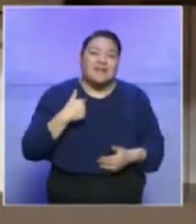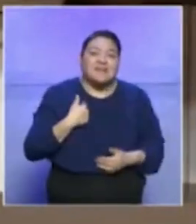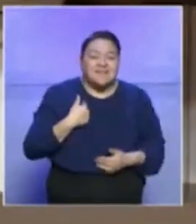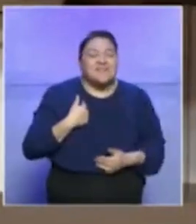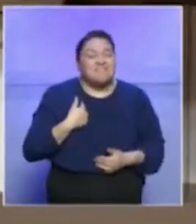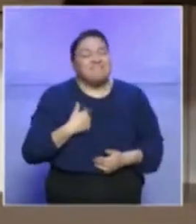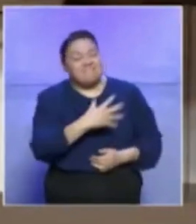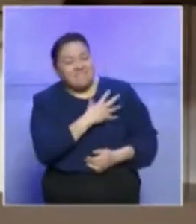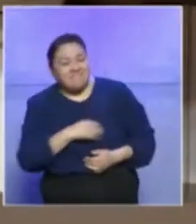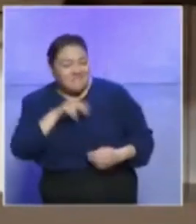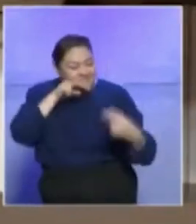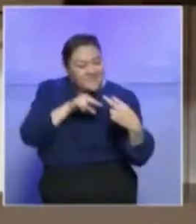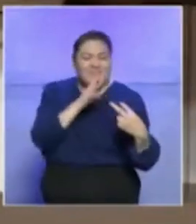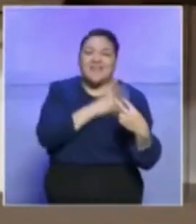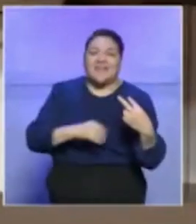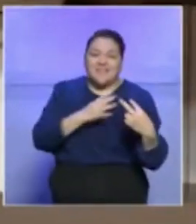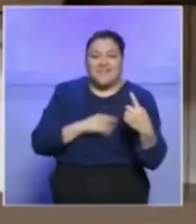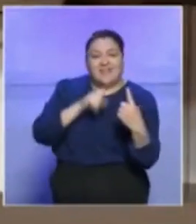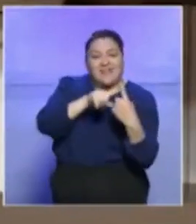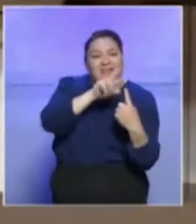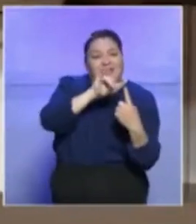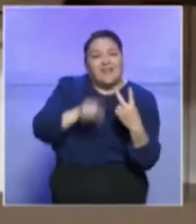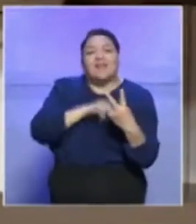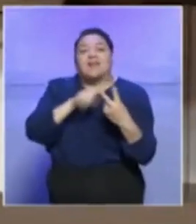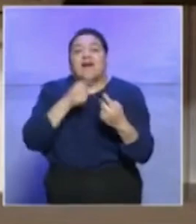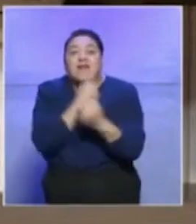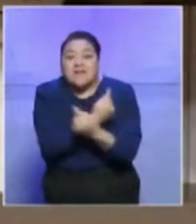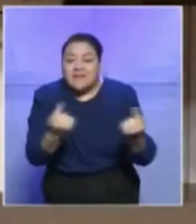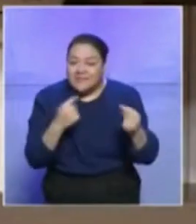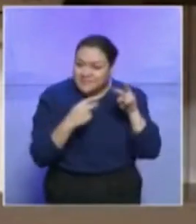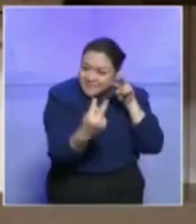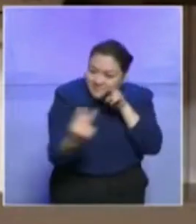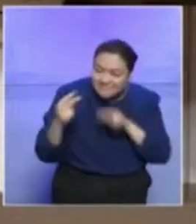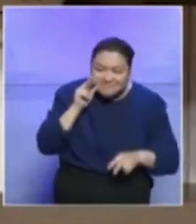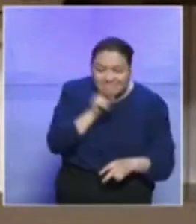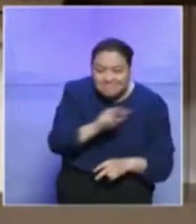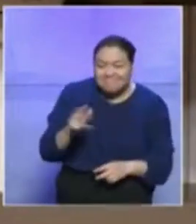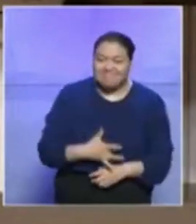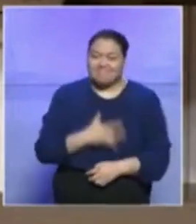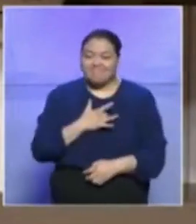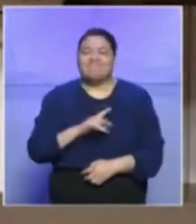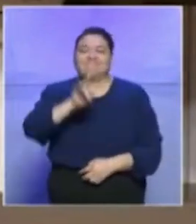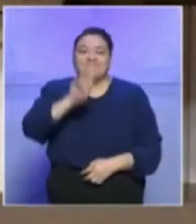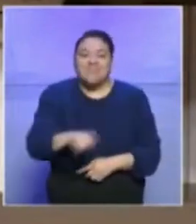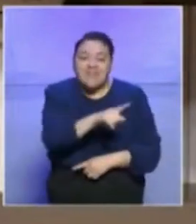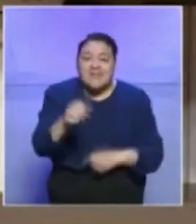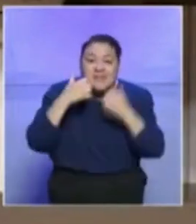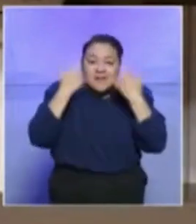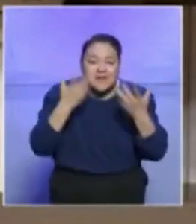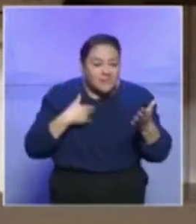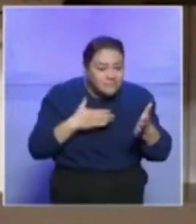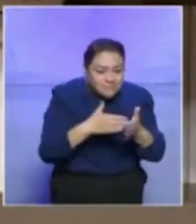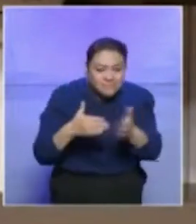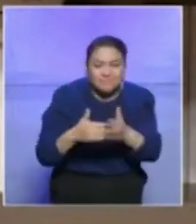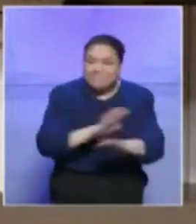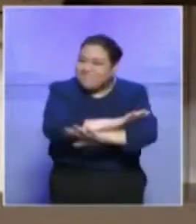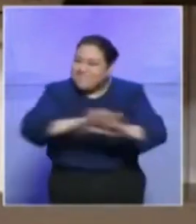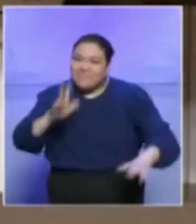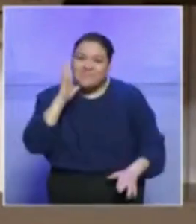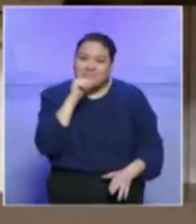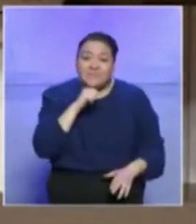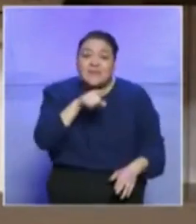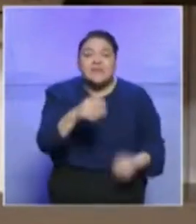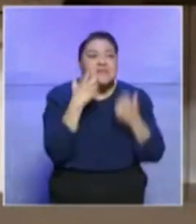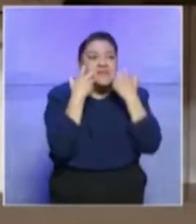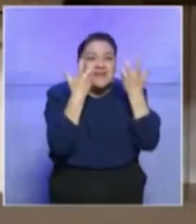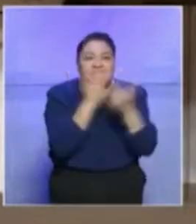ojos a Ver y a Caro, mis hijas, y a todas las niñas mexicanas y les diré con certeza que sus sueños no tienen límites y que pueden aspirar a